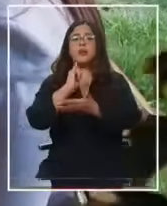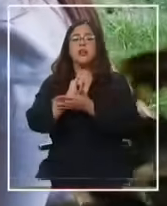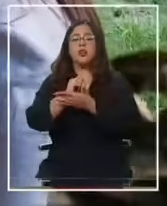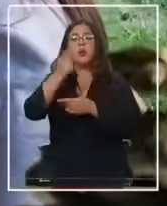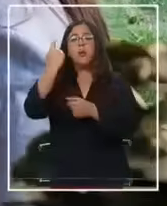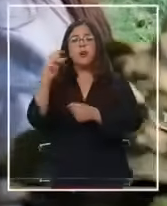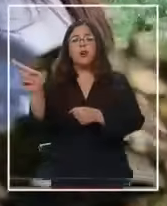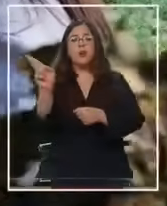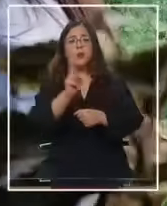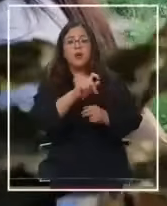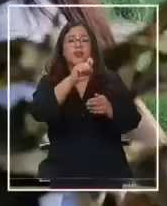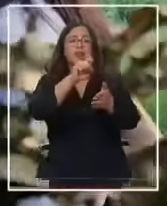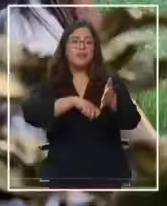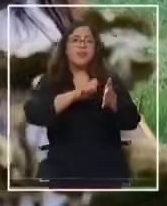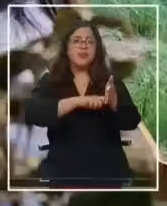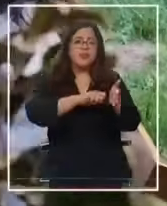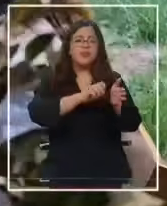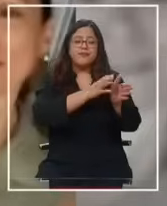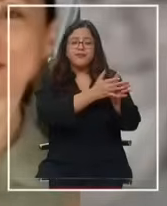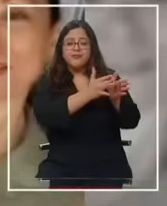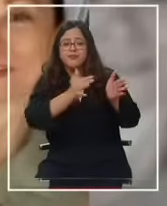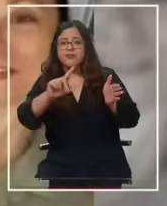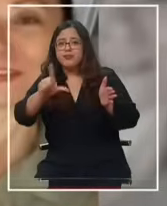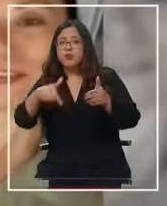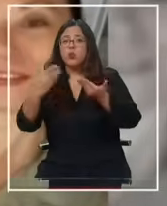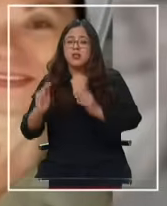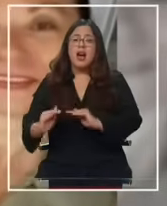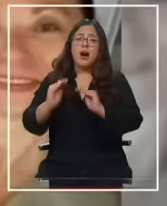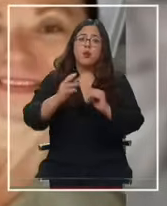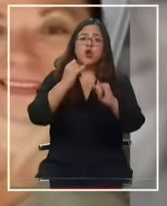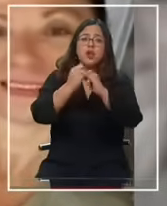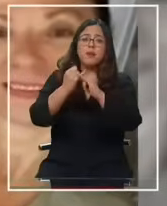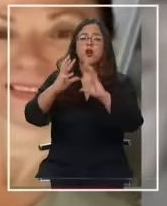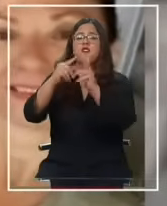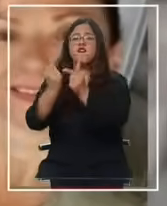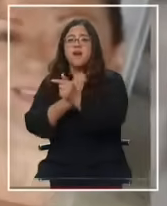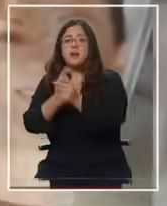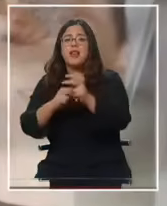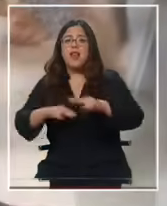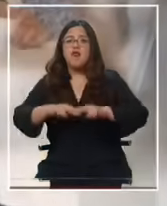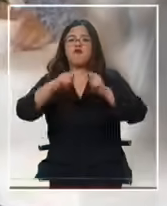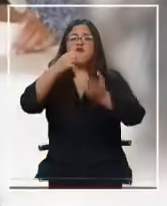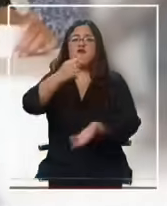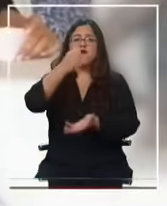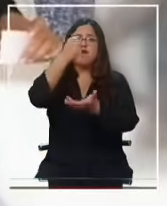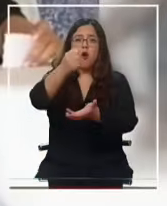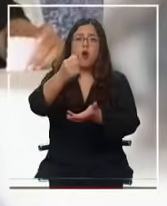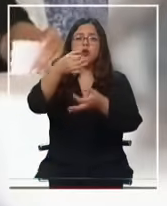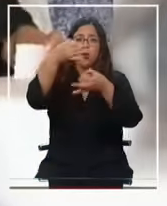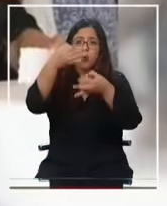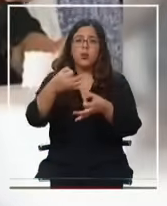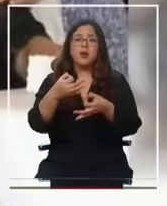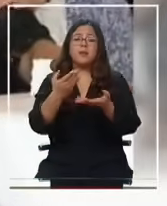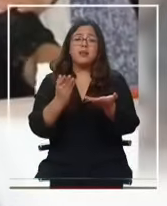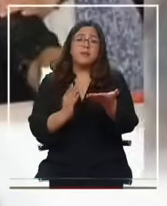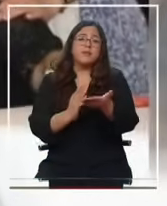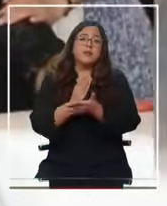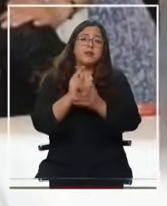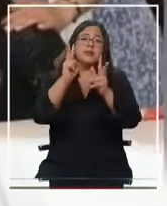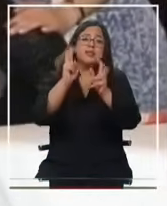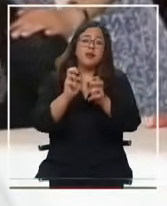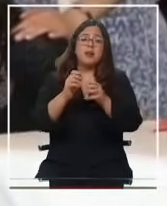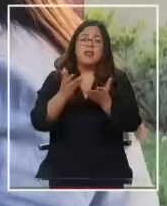puede tomar varios meses. Por eso, con el apoyo de amigos y familia, están reuniendo fondos para al menos comenzar con un par de ciclos